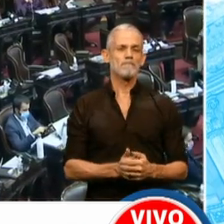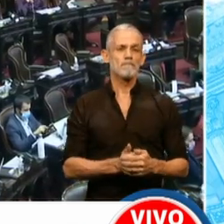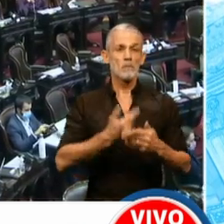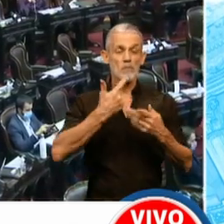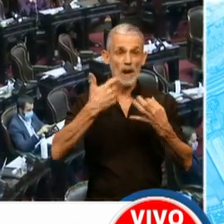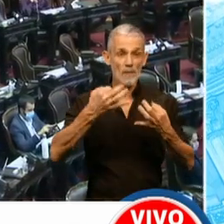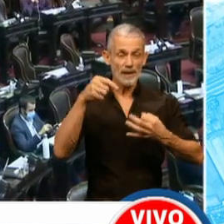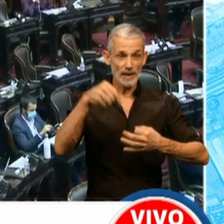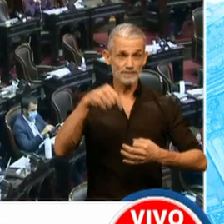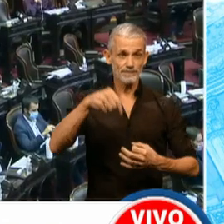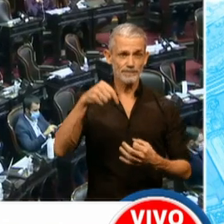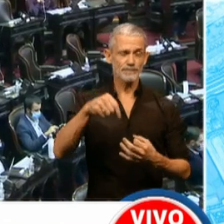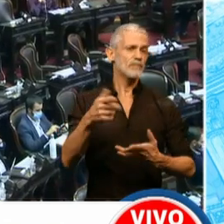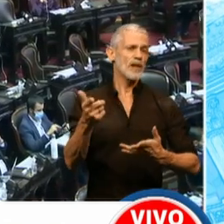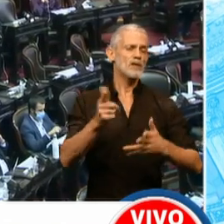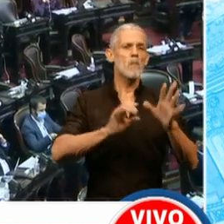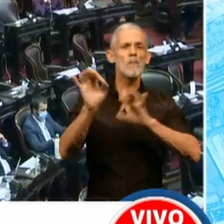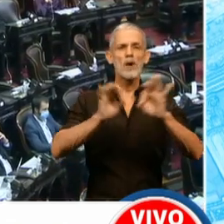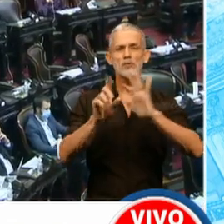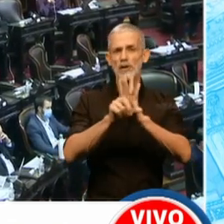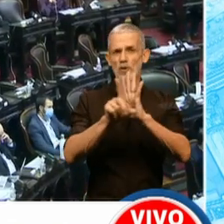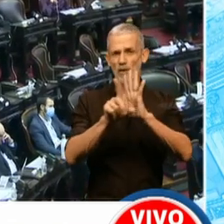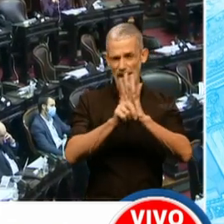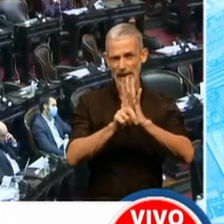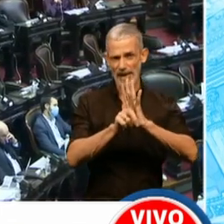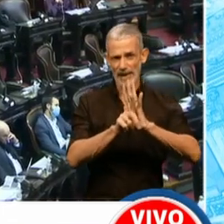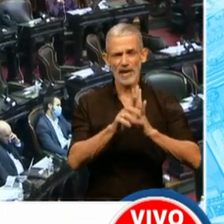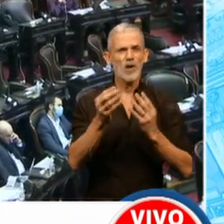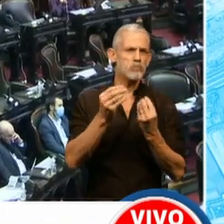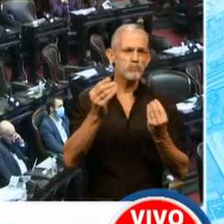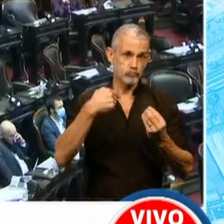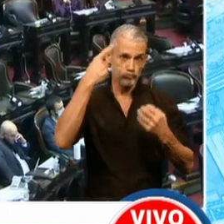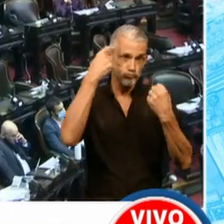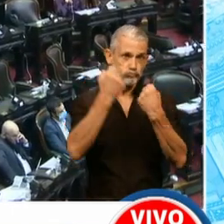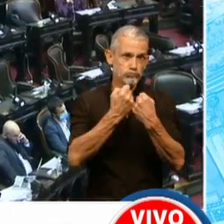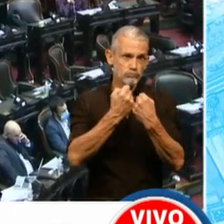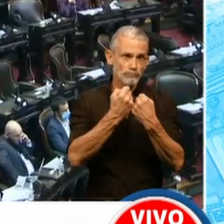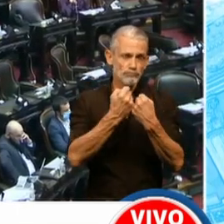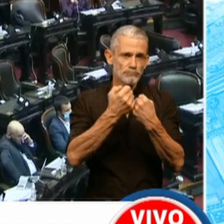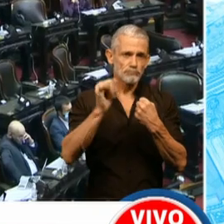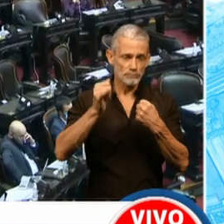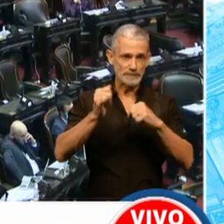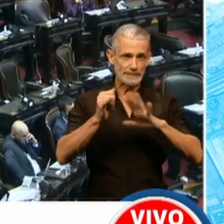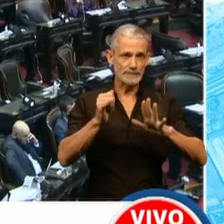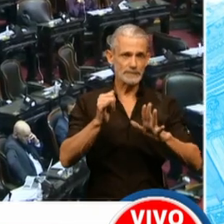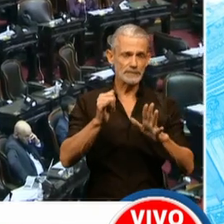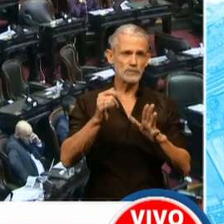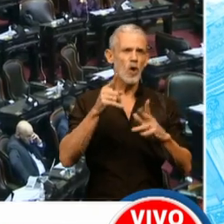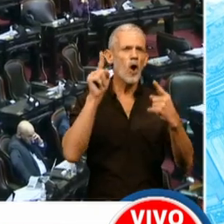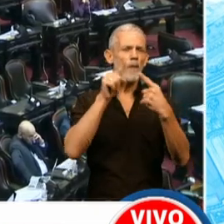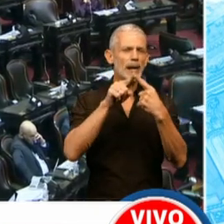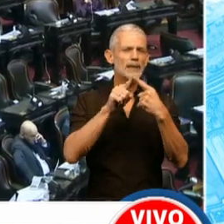este es un proyecto de ley con la cual compartimos compartimos su